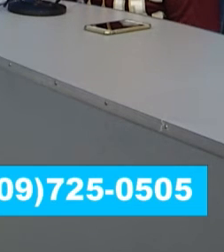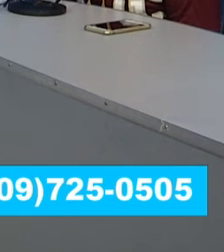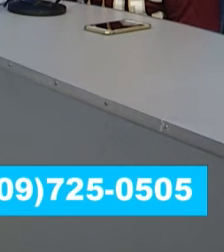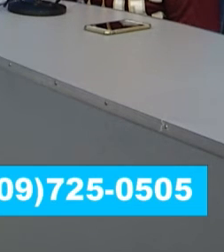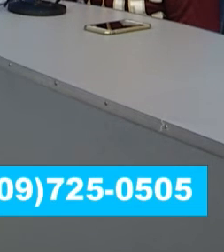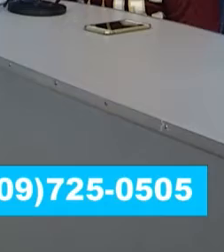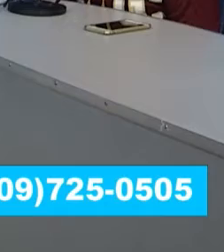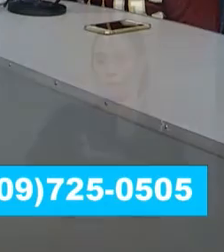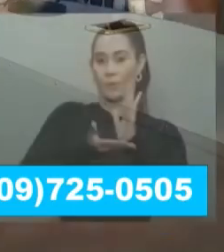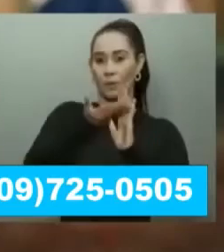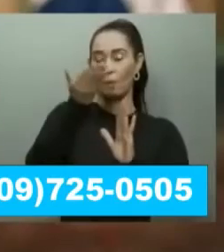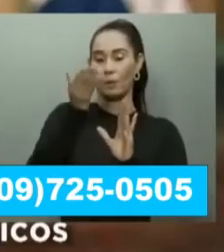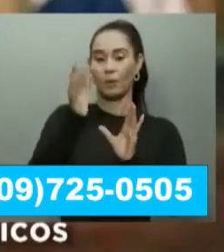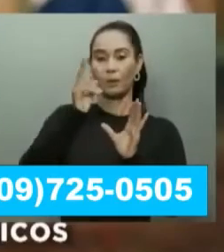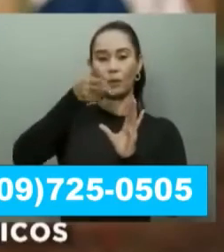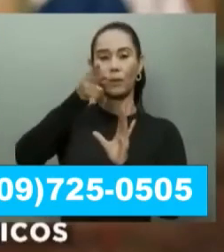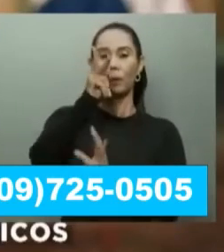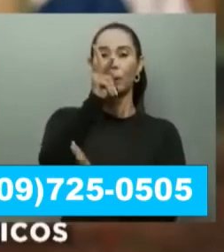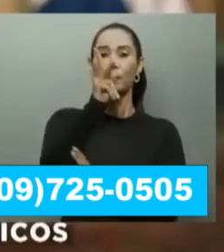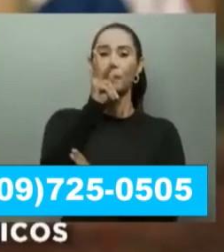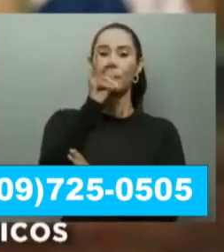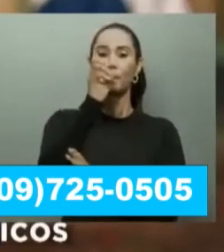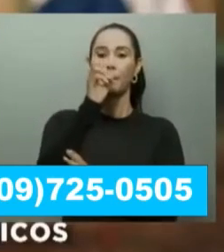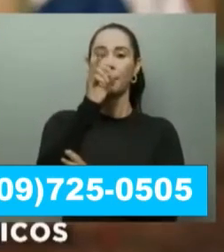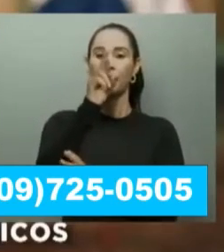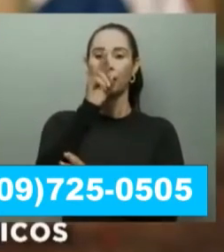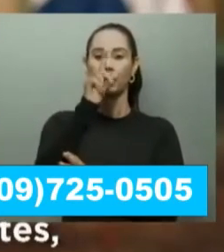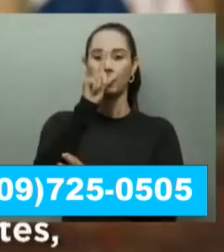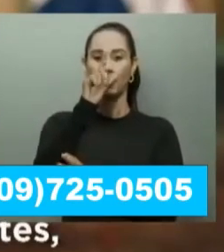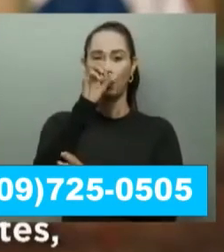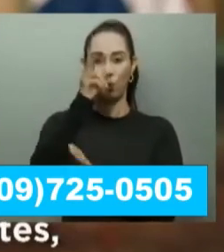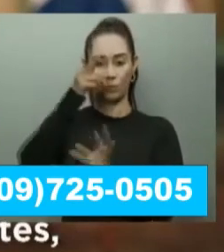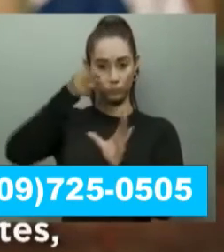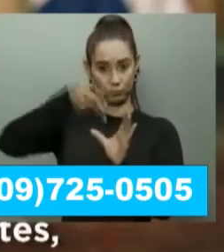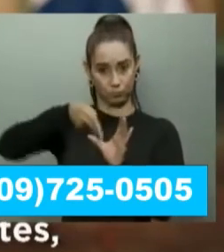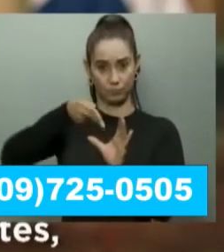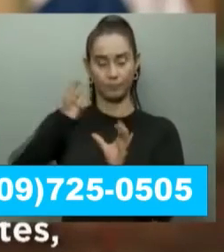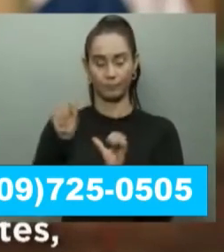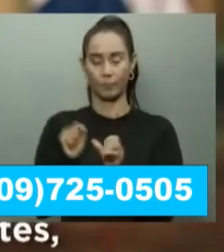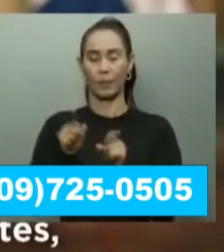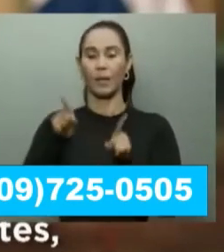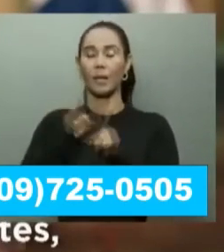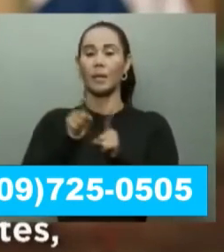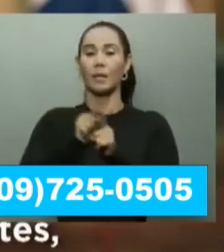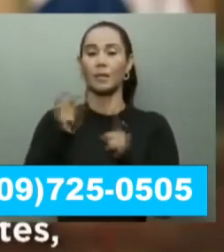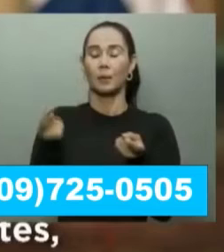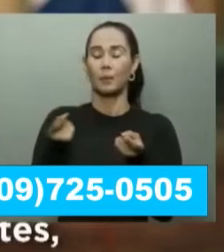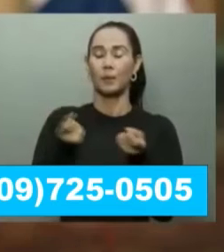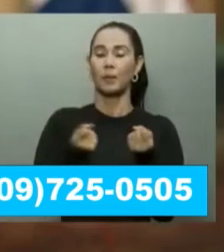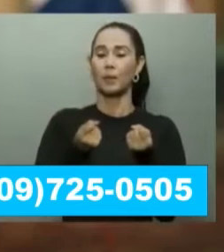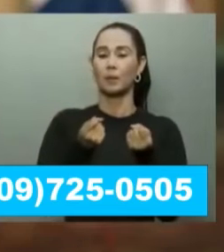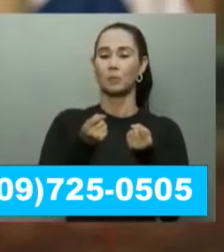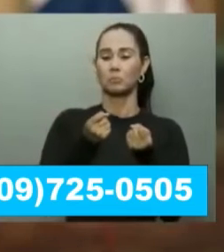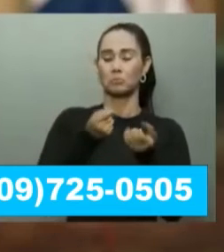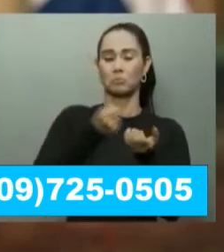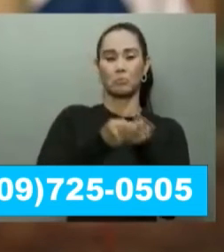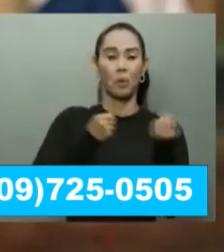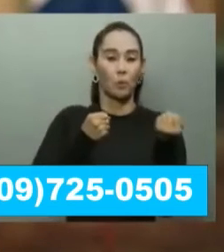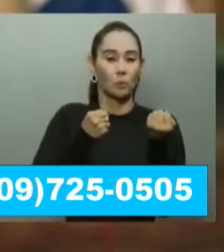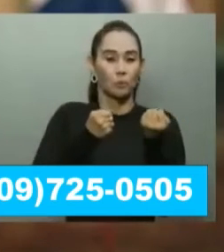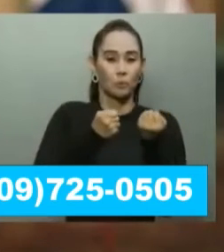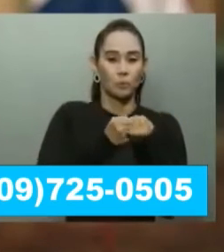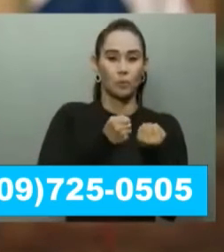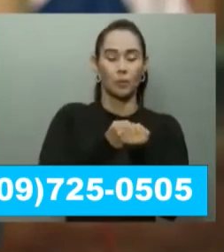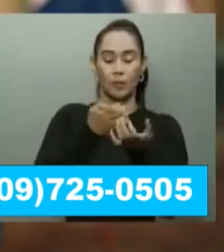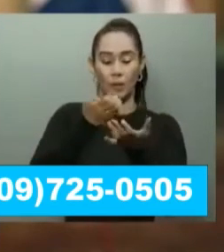asintomático no sientas síntomas para usted lo puede transmitir entiende por eso tenemos todo el mundo que